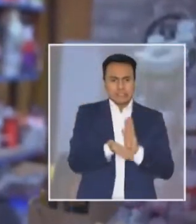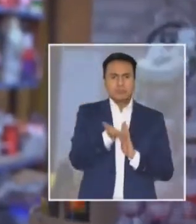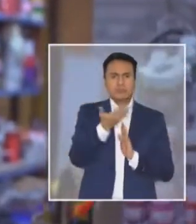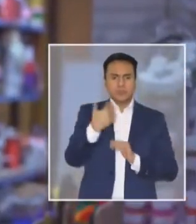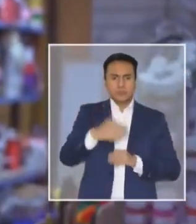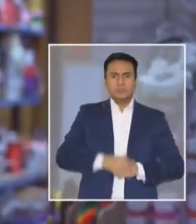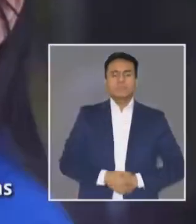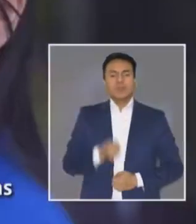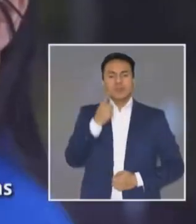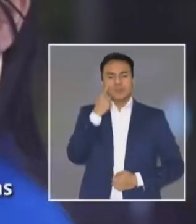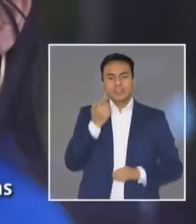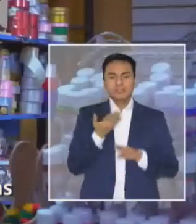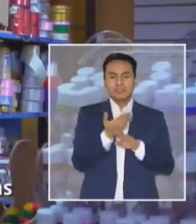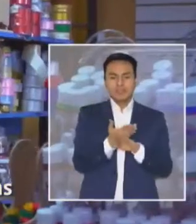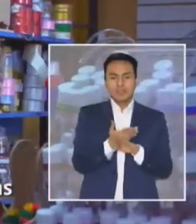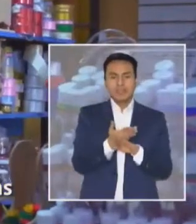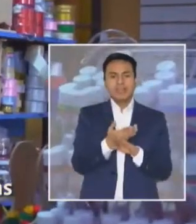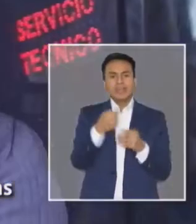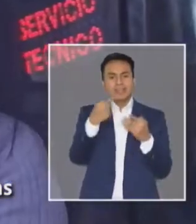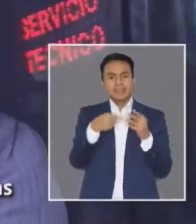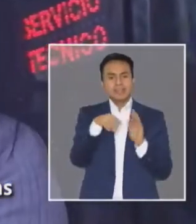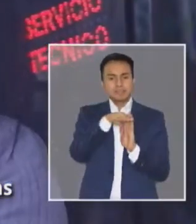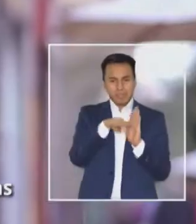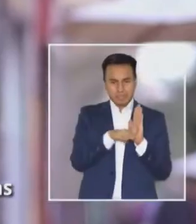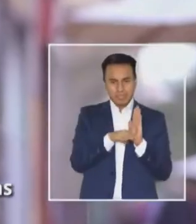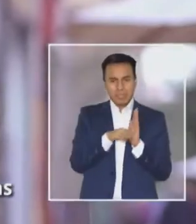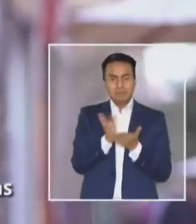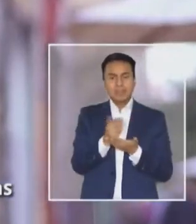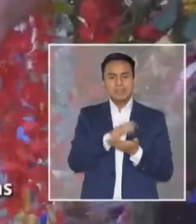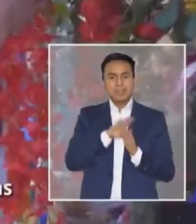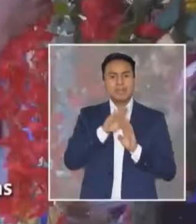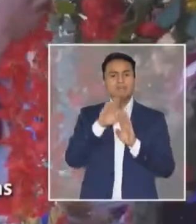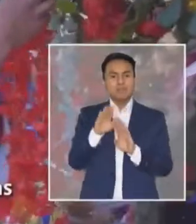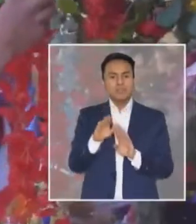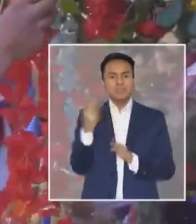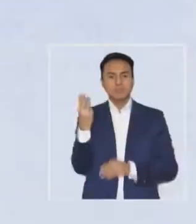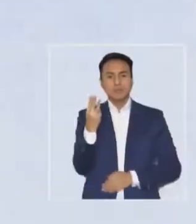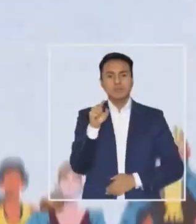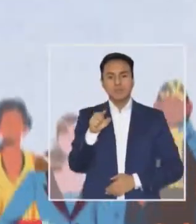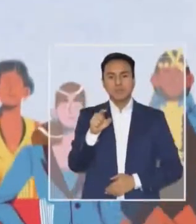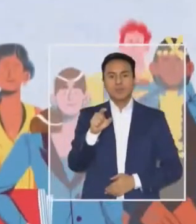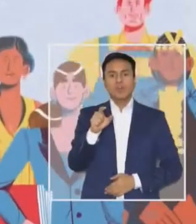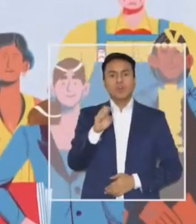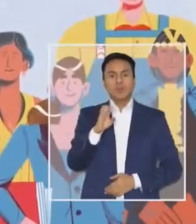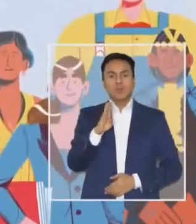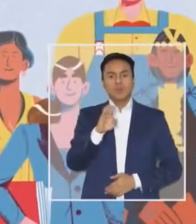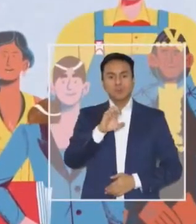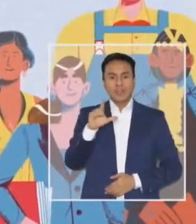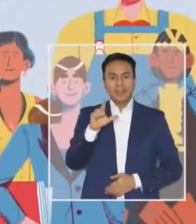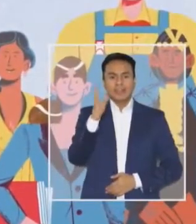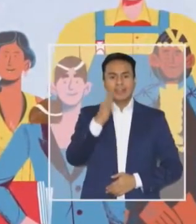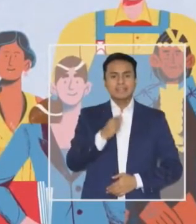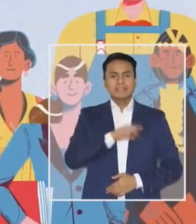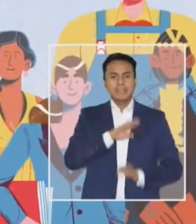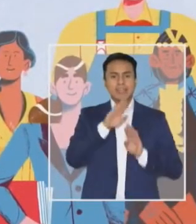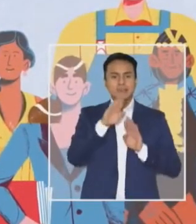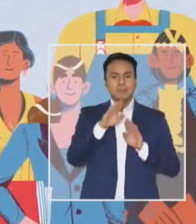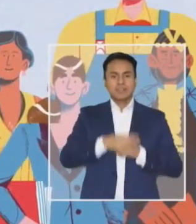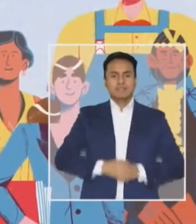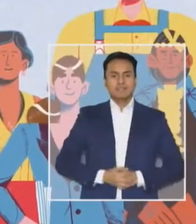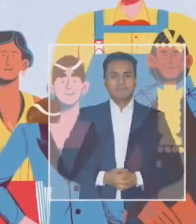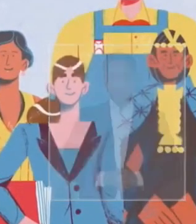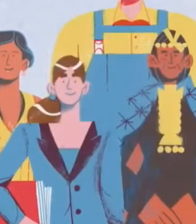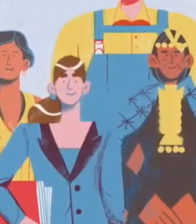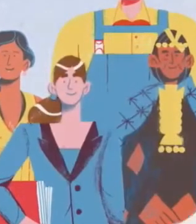canasta básica conoce y postula a esta y otras medidas del plan chile apoya en www.gov.cn es la dge